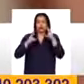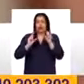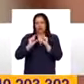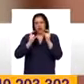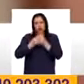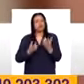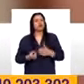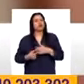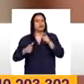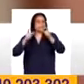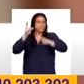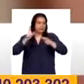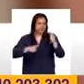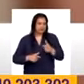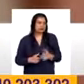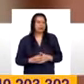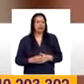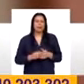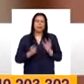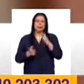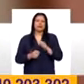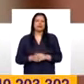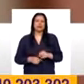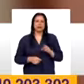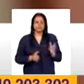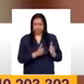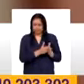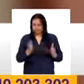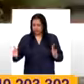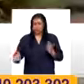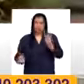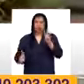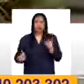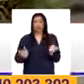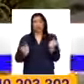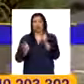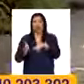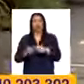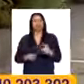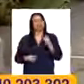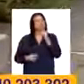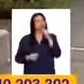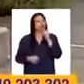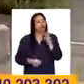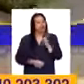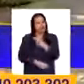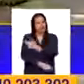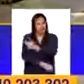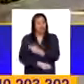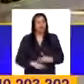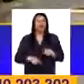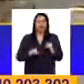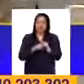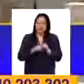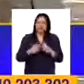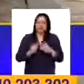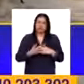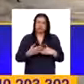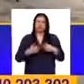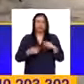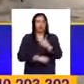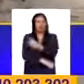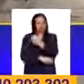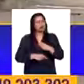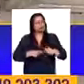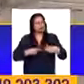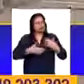de población, sobre todo de 40 años hacia abajo, que todavía está un poco rezagado. Pese a este número de rezagados, el ritmo de vacunación sigue